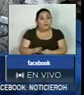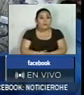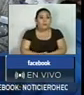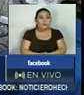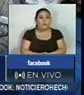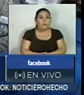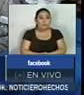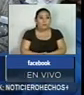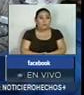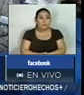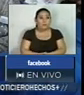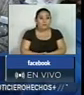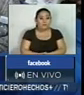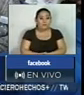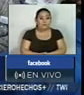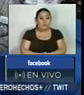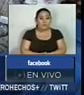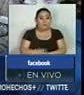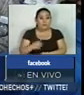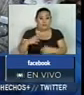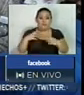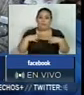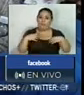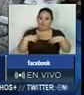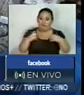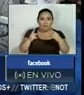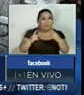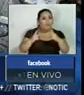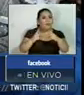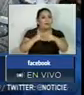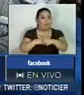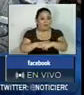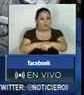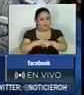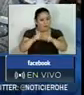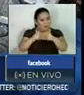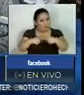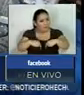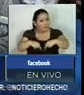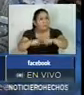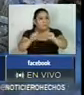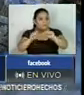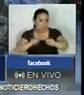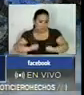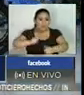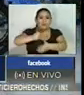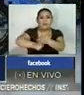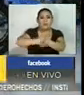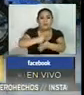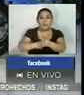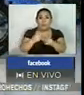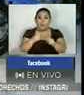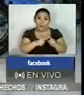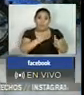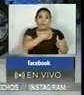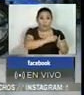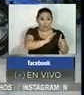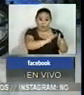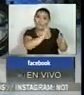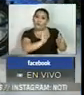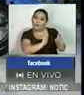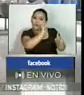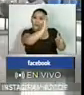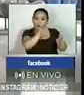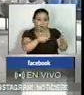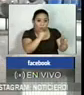cambia la vida, pero se puede seguir, se tiene que luchar. Pero no todos corren con la misma